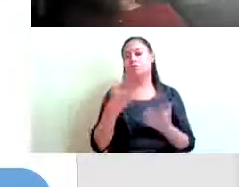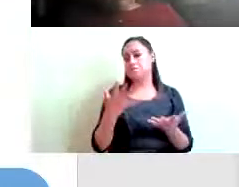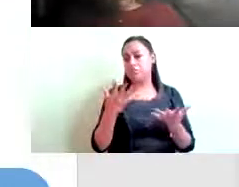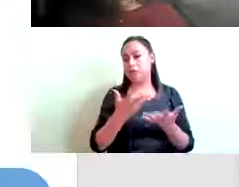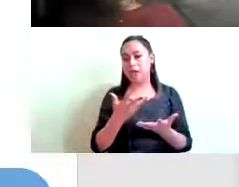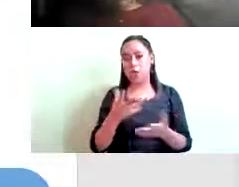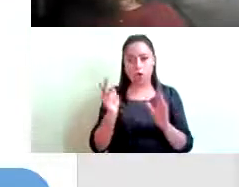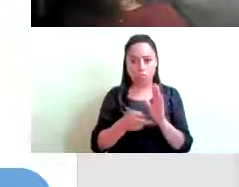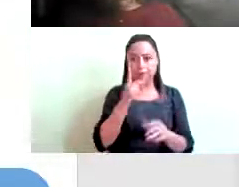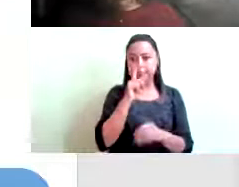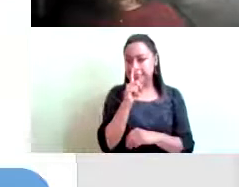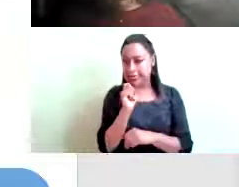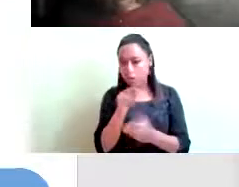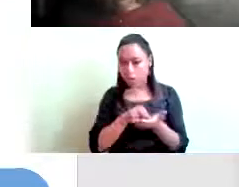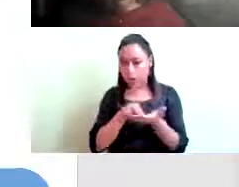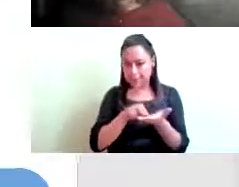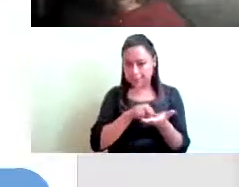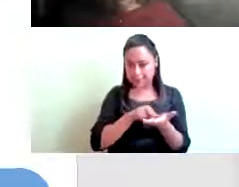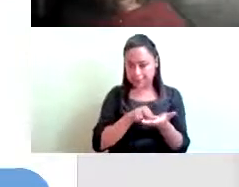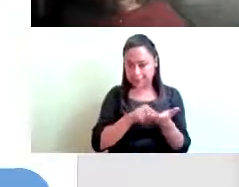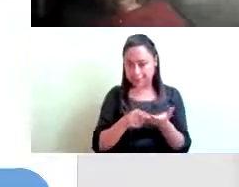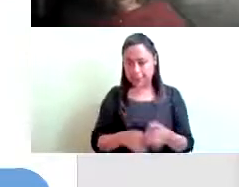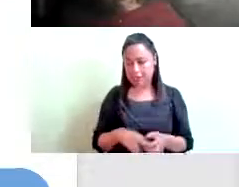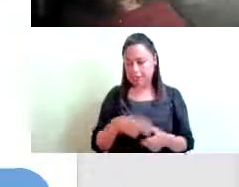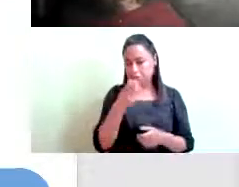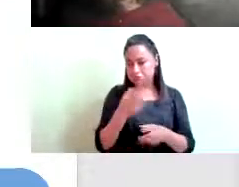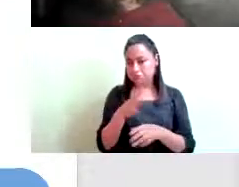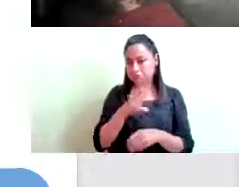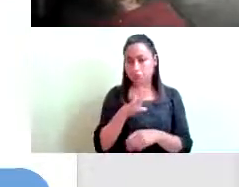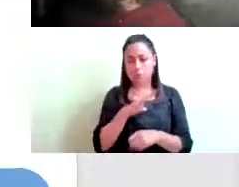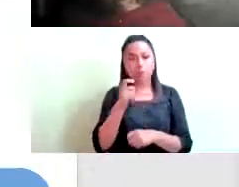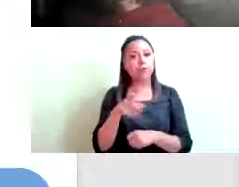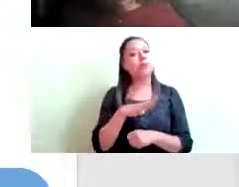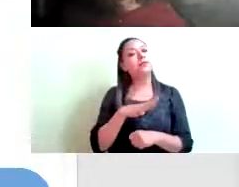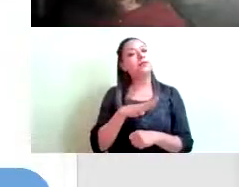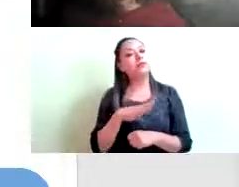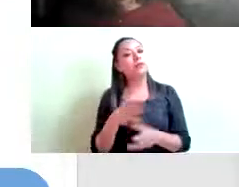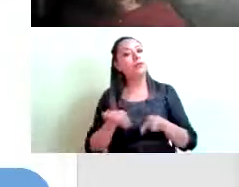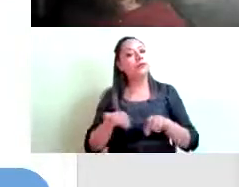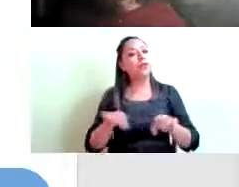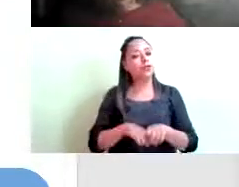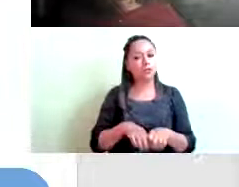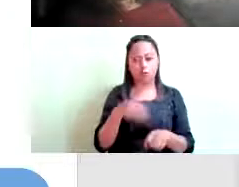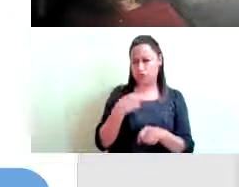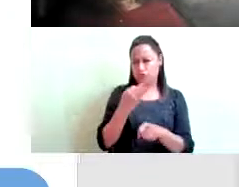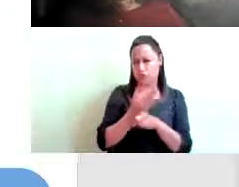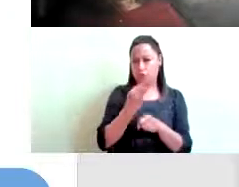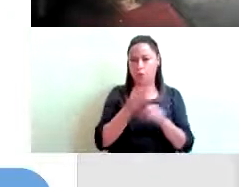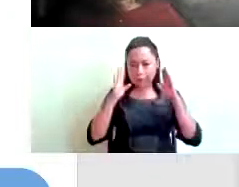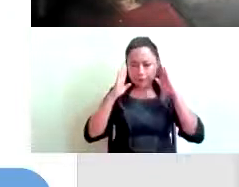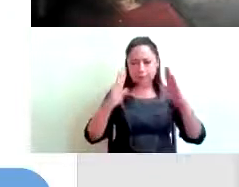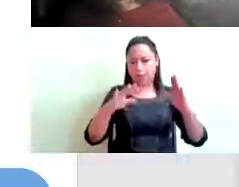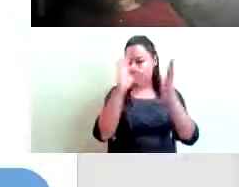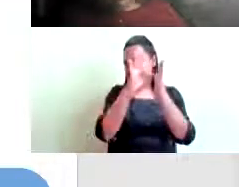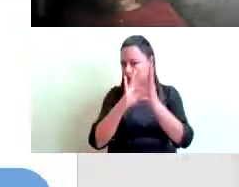agua, de drenaje. Aquí sería muy útil, me centro en este momento en puntos muy